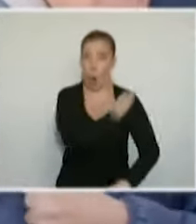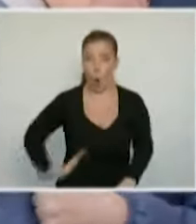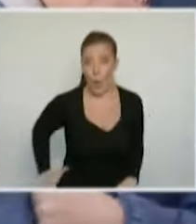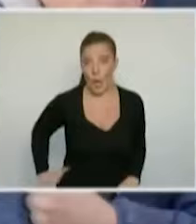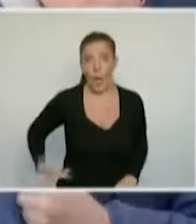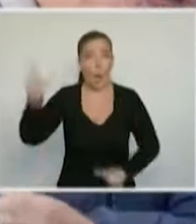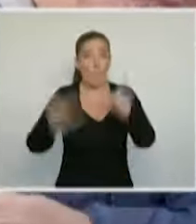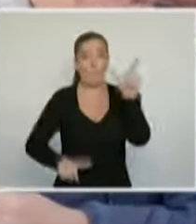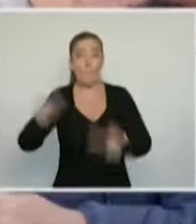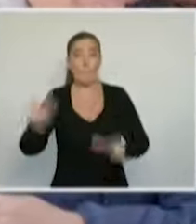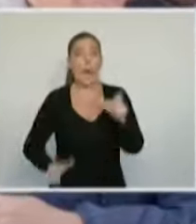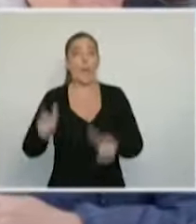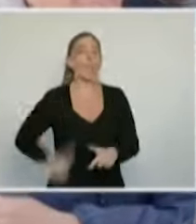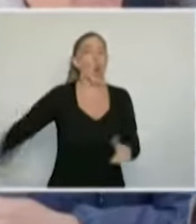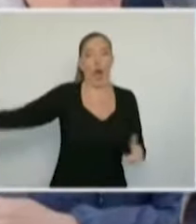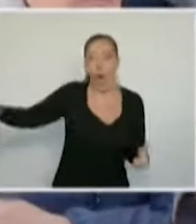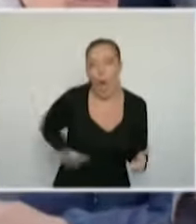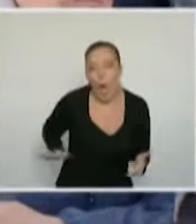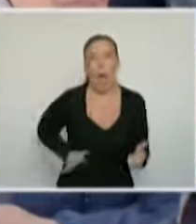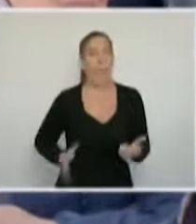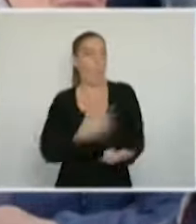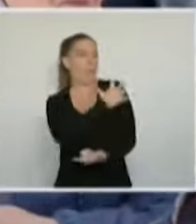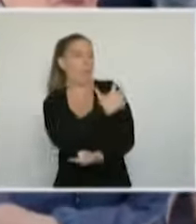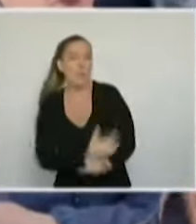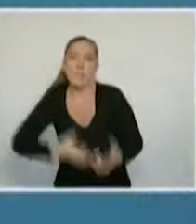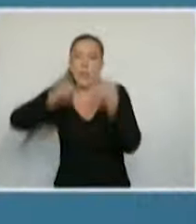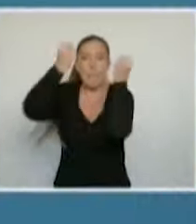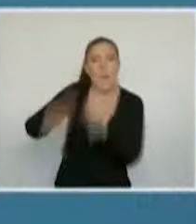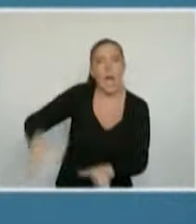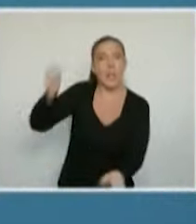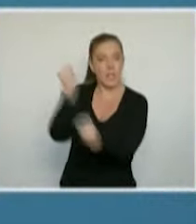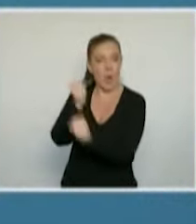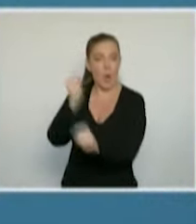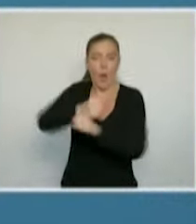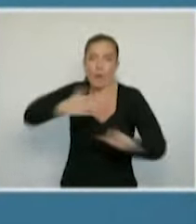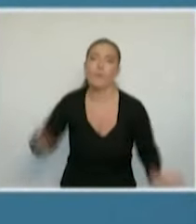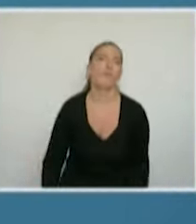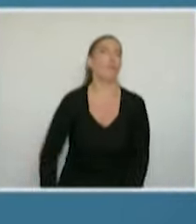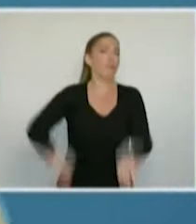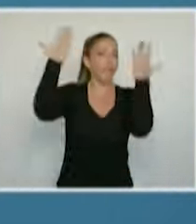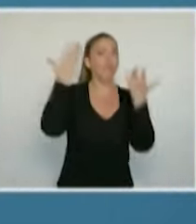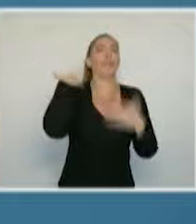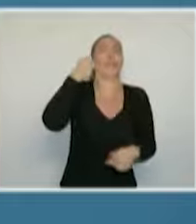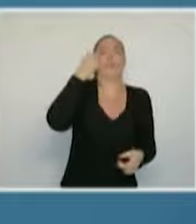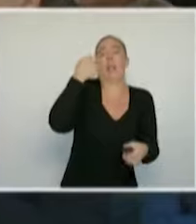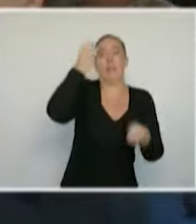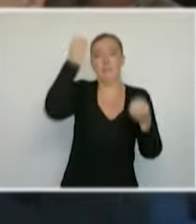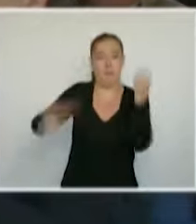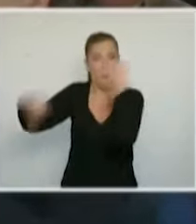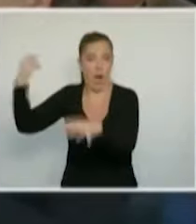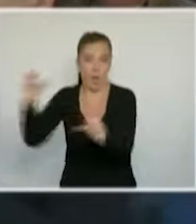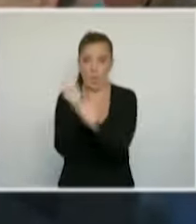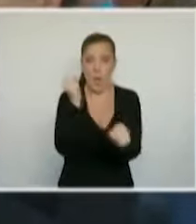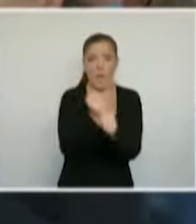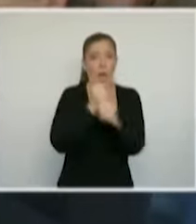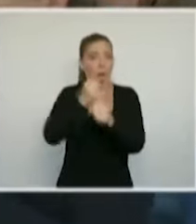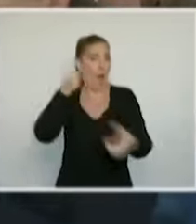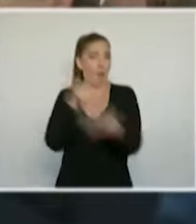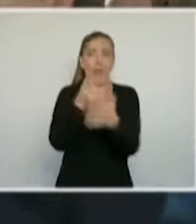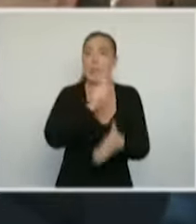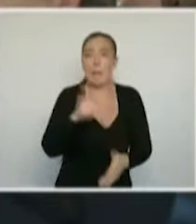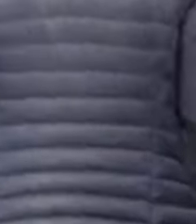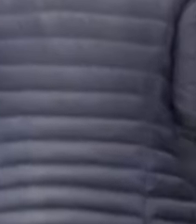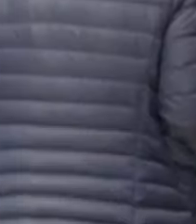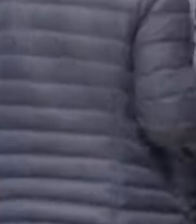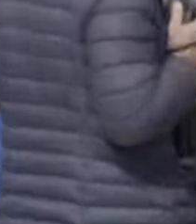la gente se caga de hambre, pierde el trabajo, aumenta la desocupación, no puede llegar a fin de mes, ¿de qué